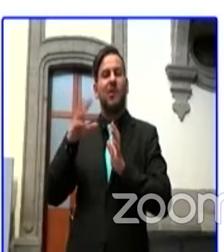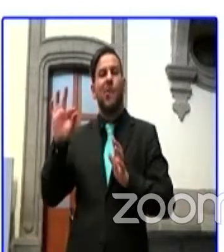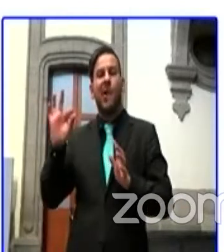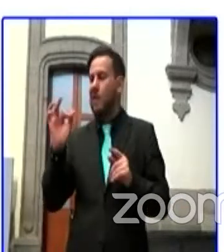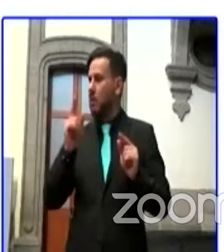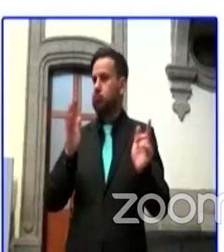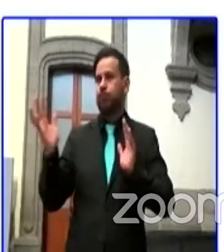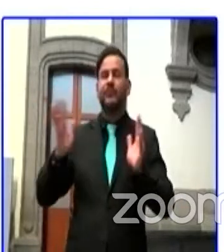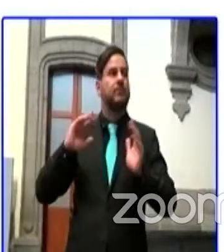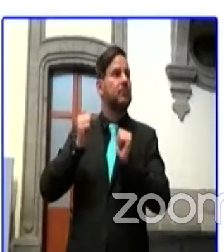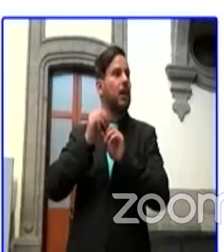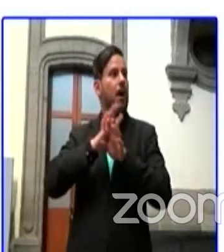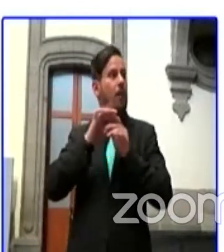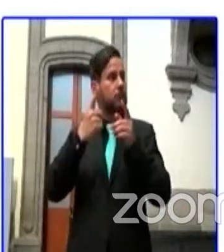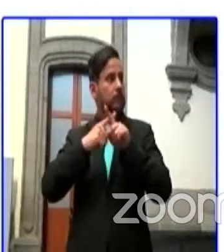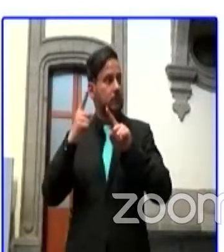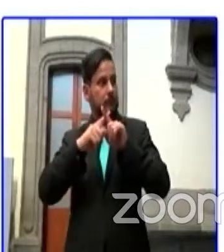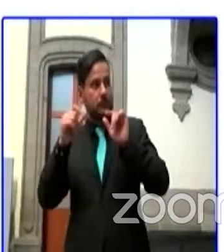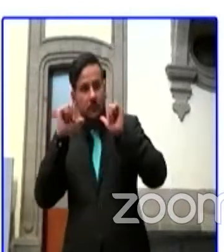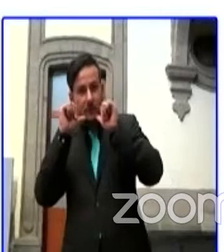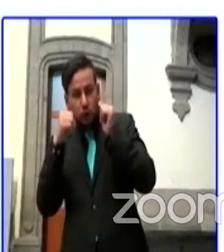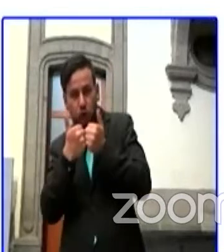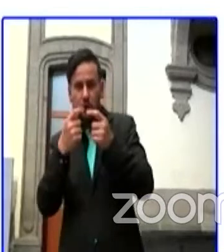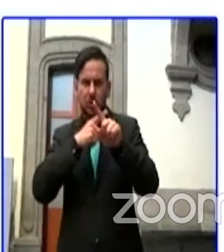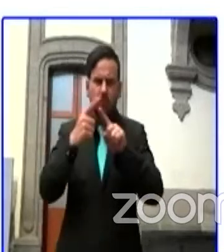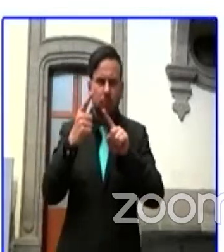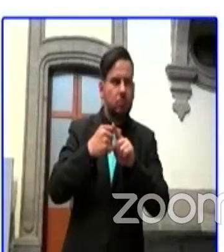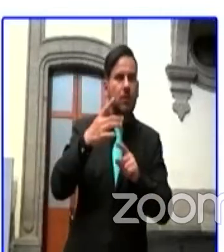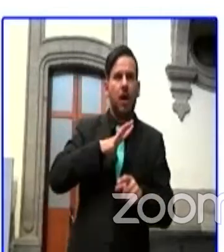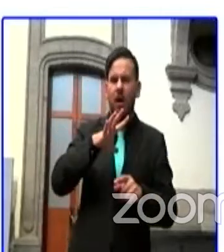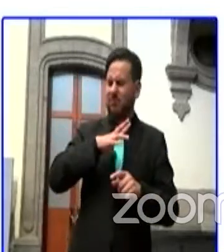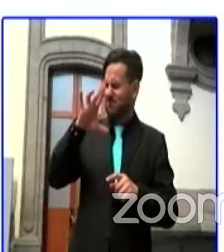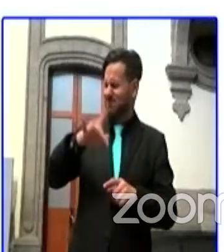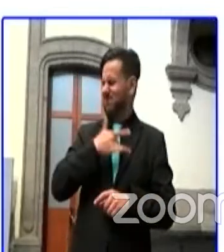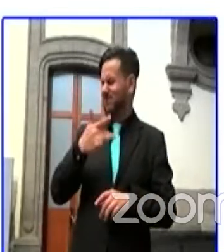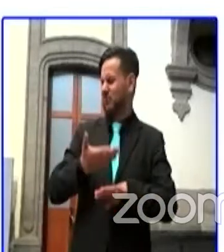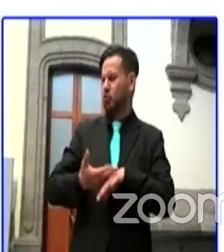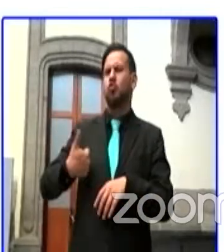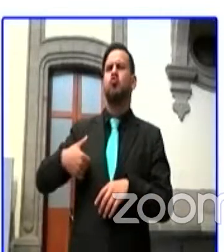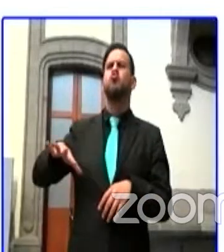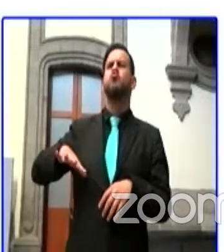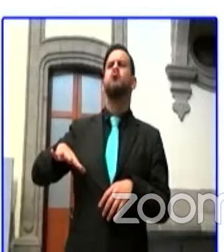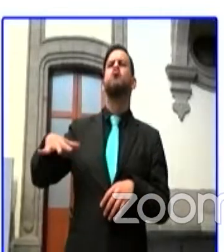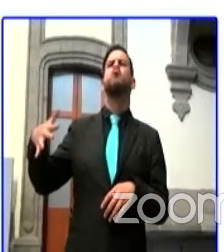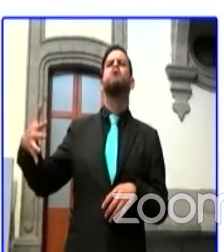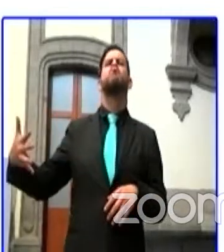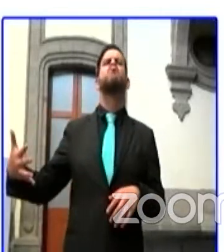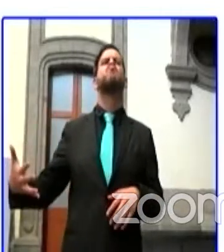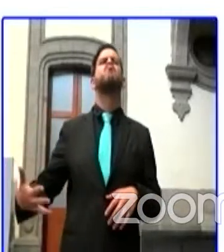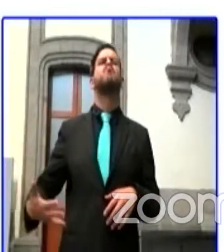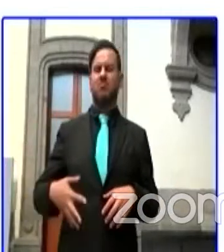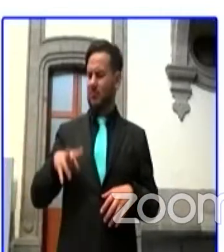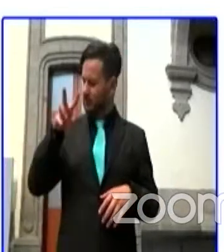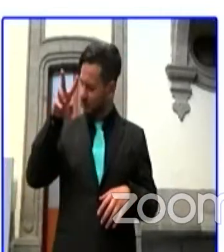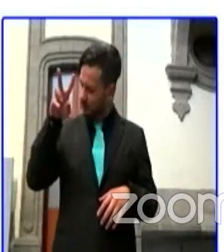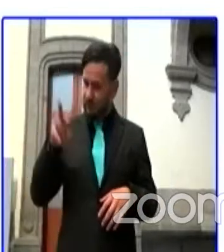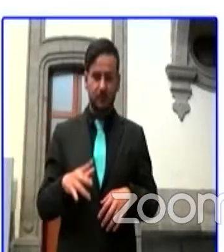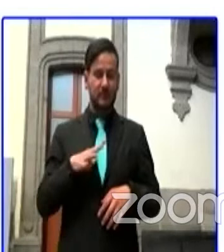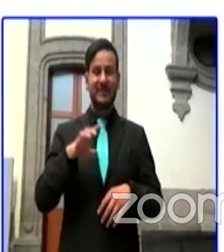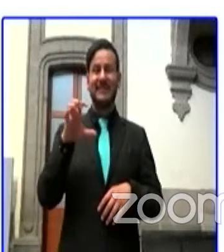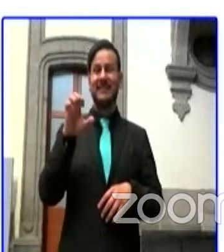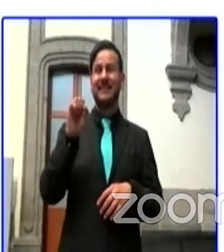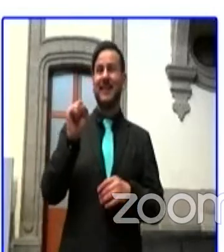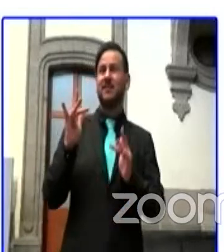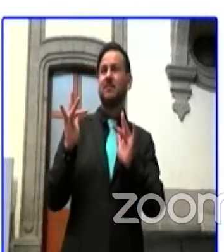organizaciones. Y algo que a nosotros nos llena mucho de orgullo en Yucatán es decirles también que tenemos 60